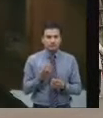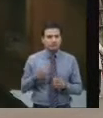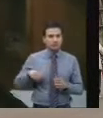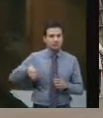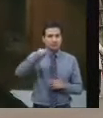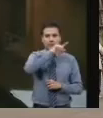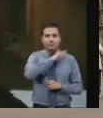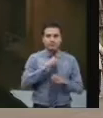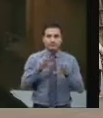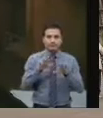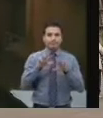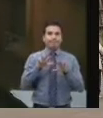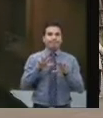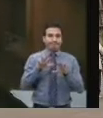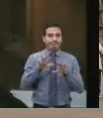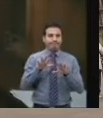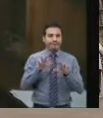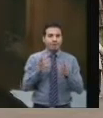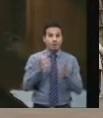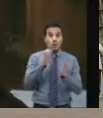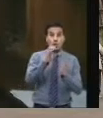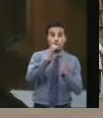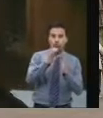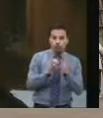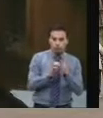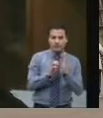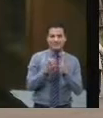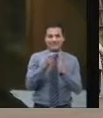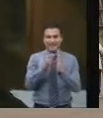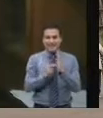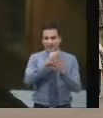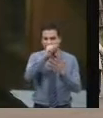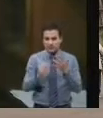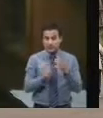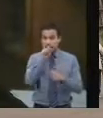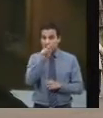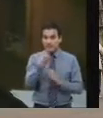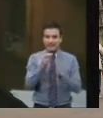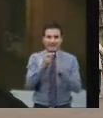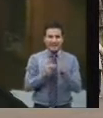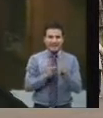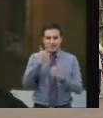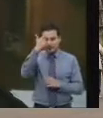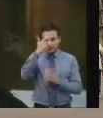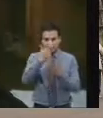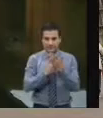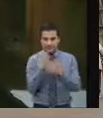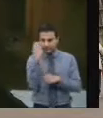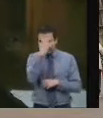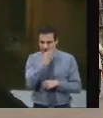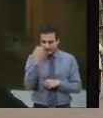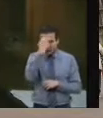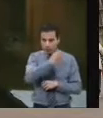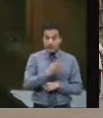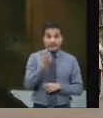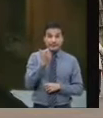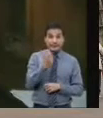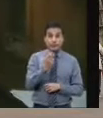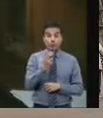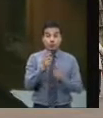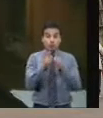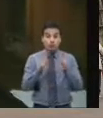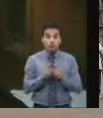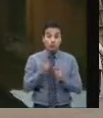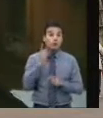de que ni los principios constitucionales ni las reglas de fiscalización y vigilancia de los recursos que usan los partidos pueden